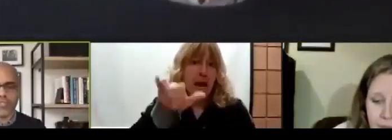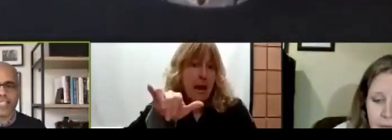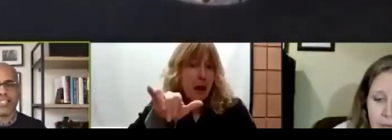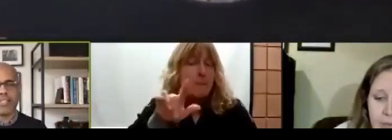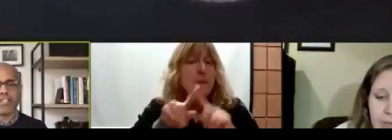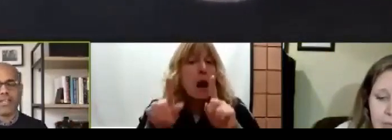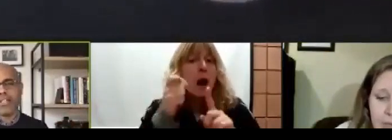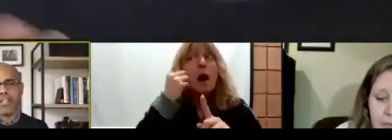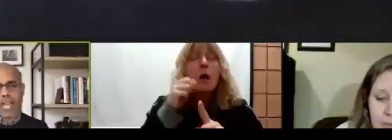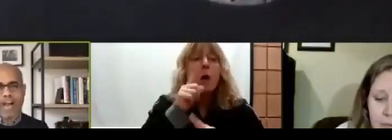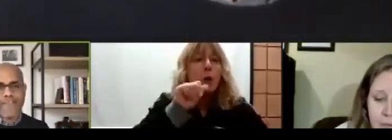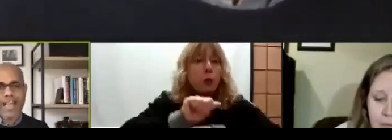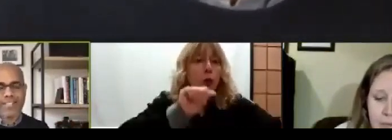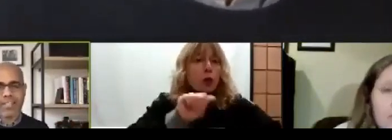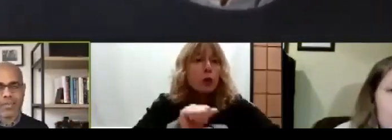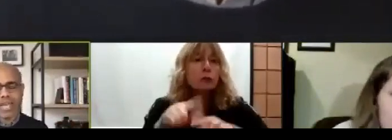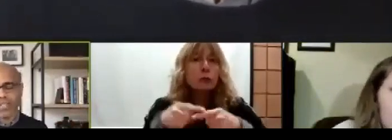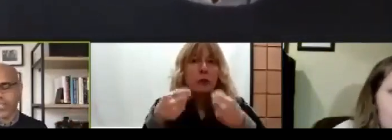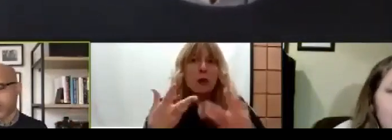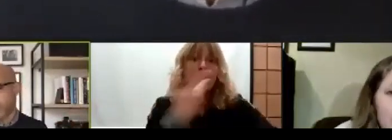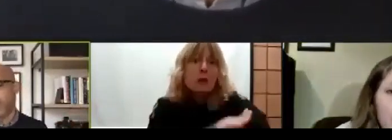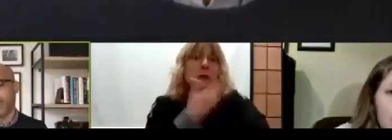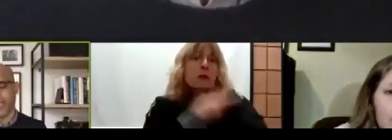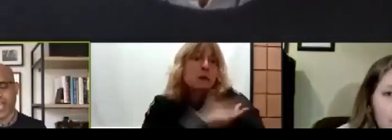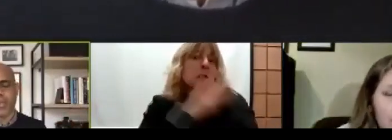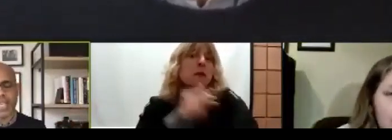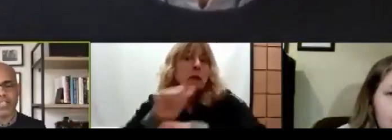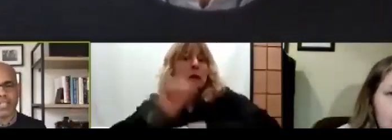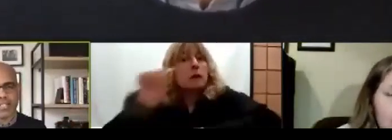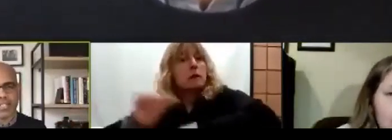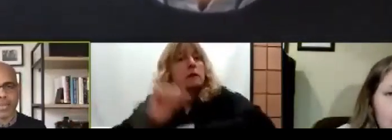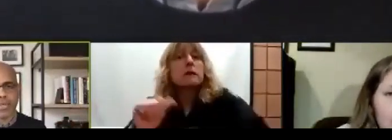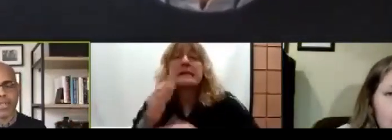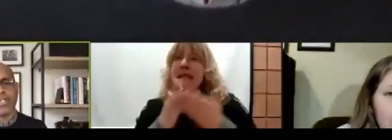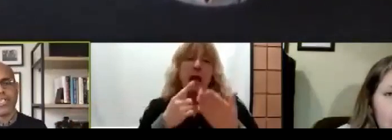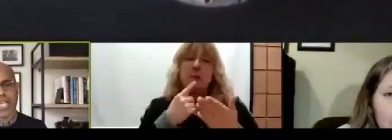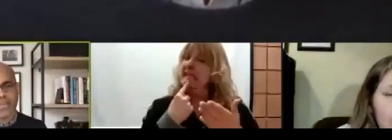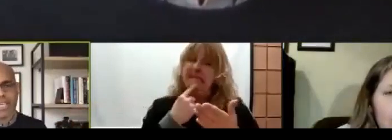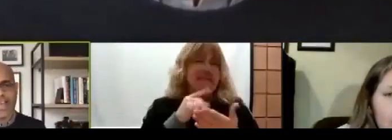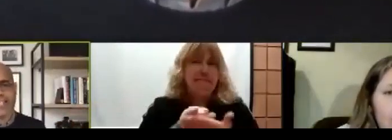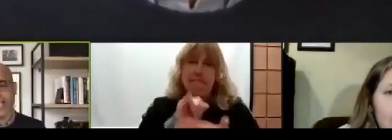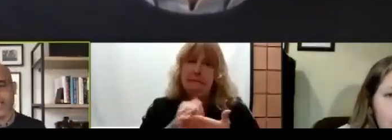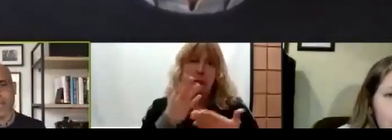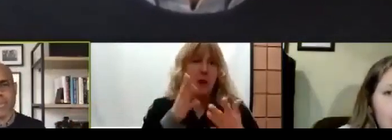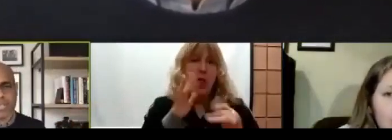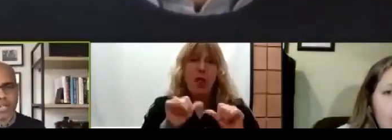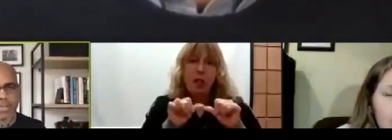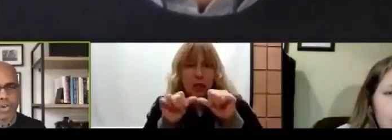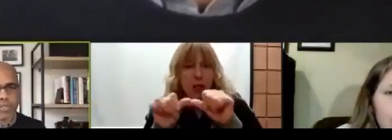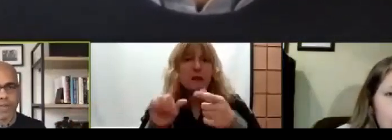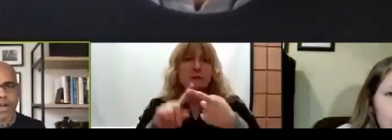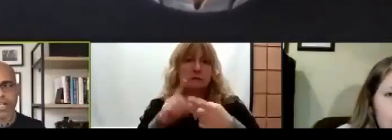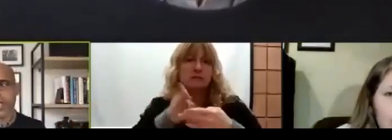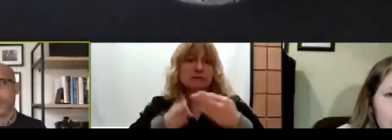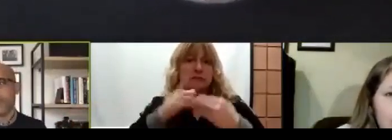que tan pronto el presidente dice que vamos a tener una vacuna para todo americano así que